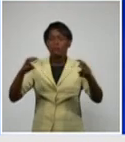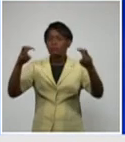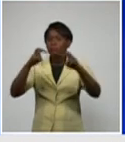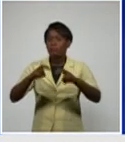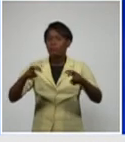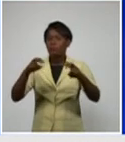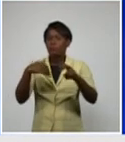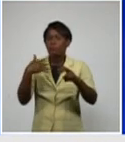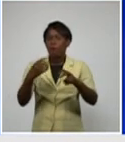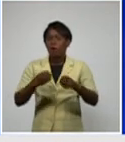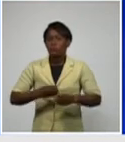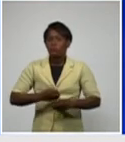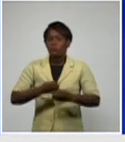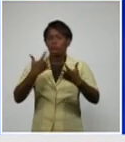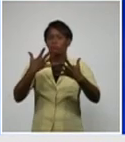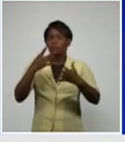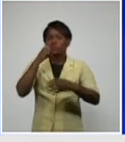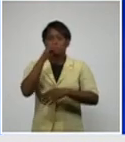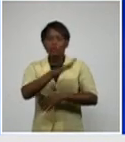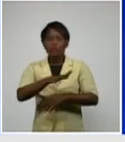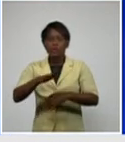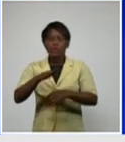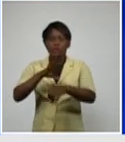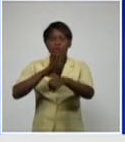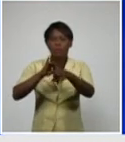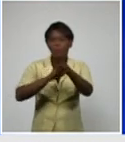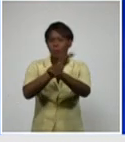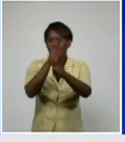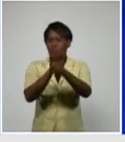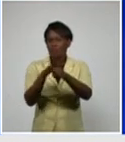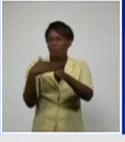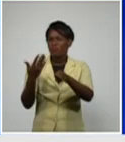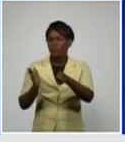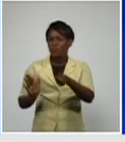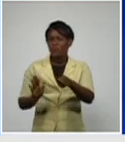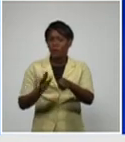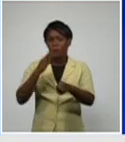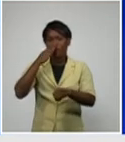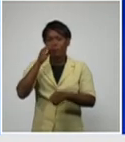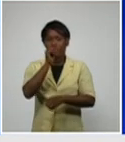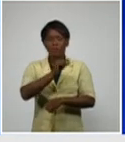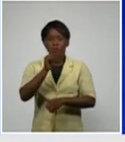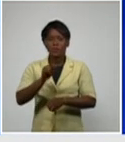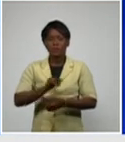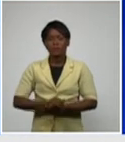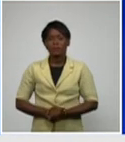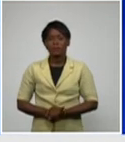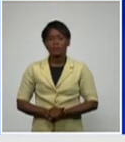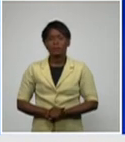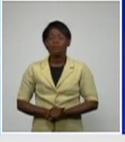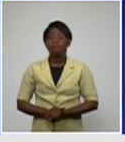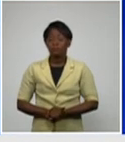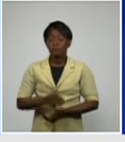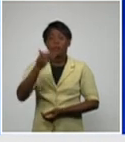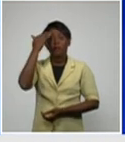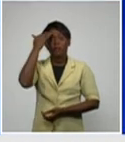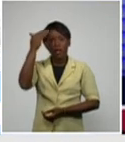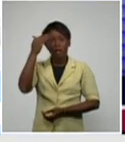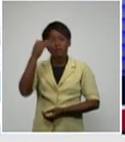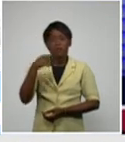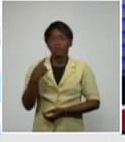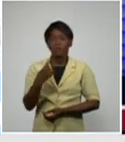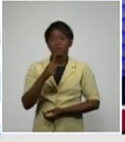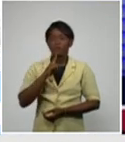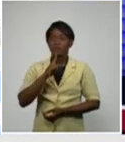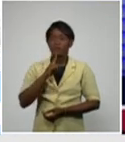en los niños, en los adultos mayores, grupos vulnerables sin dudas a esta enfermedad. Gracias a usted por habernos acompañado este viernes. Lo esperamos